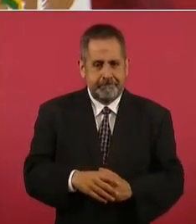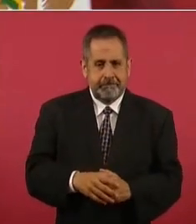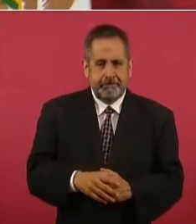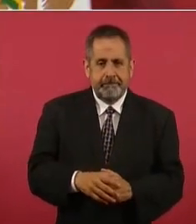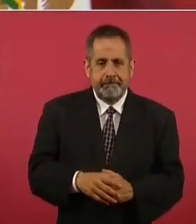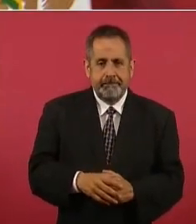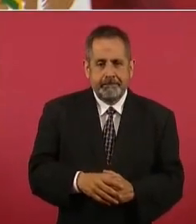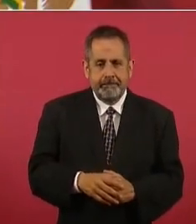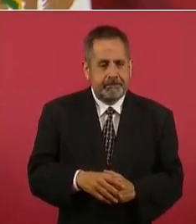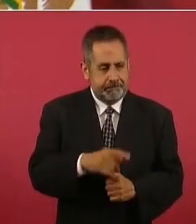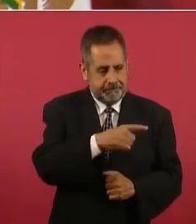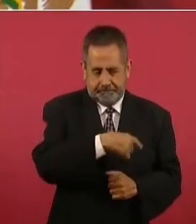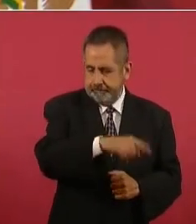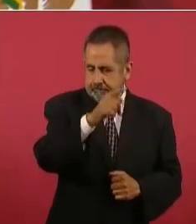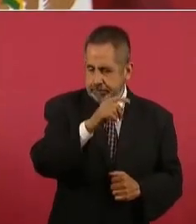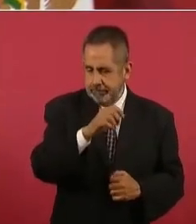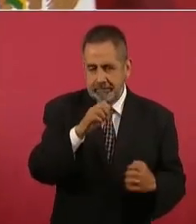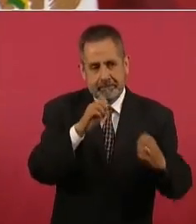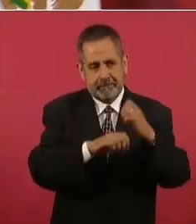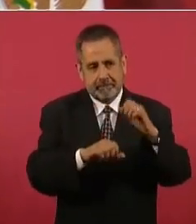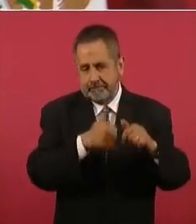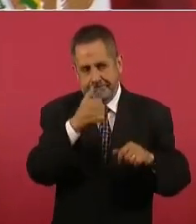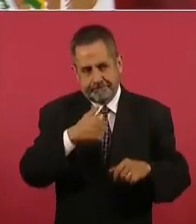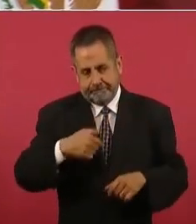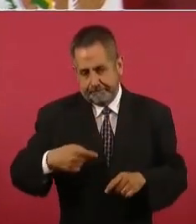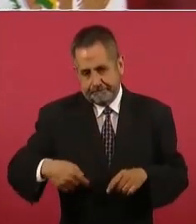que se vayan a engañar más lejos.